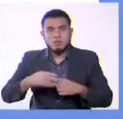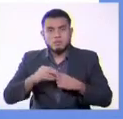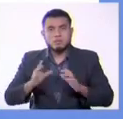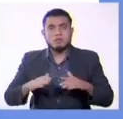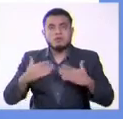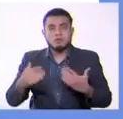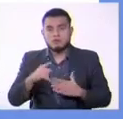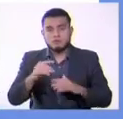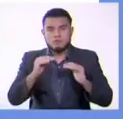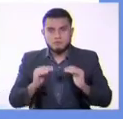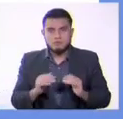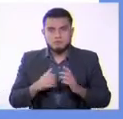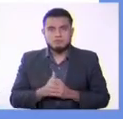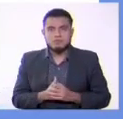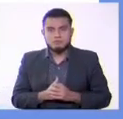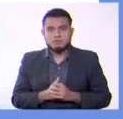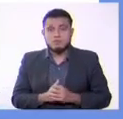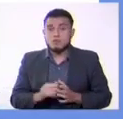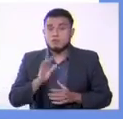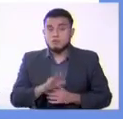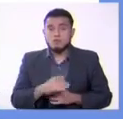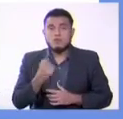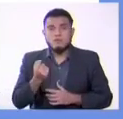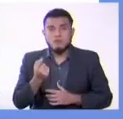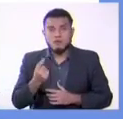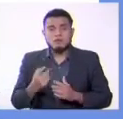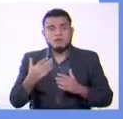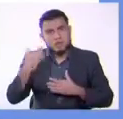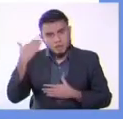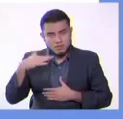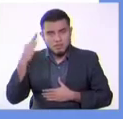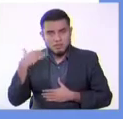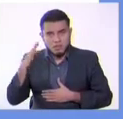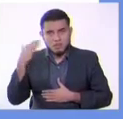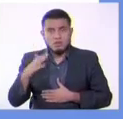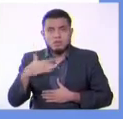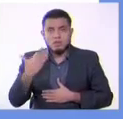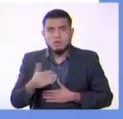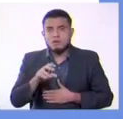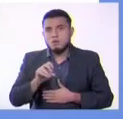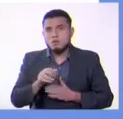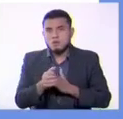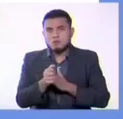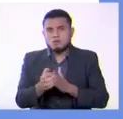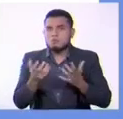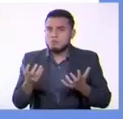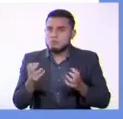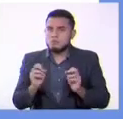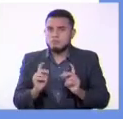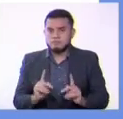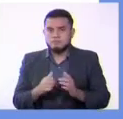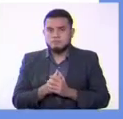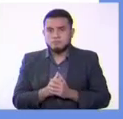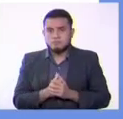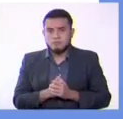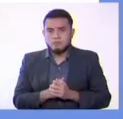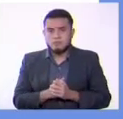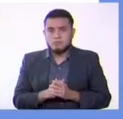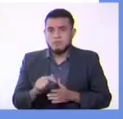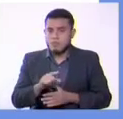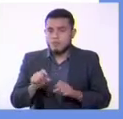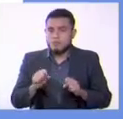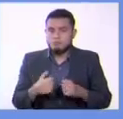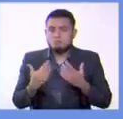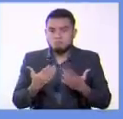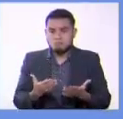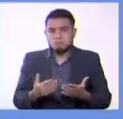son menores y por su falta de experiencia y orientación en muchos casos, pues pueden ser beneficiados